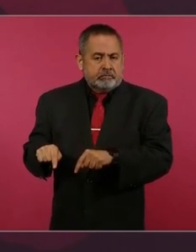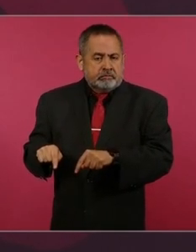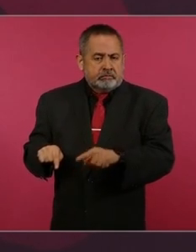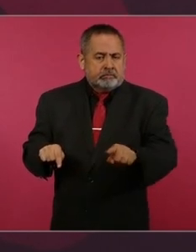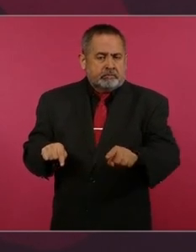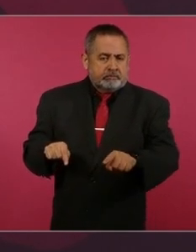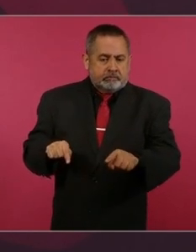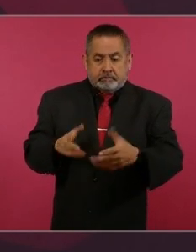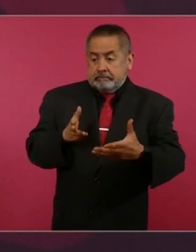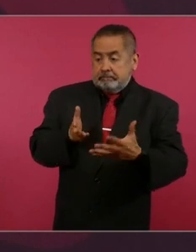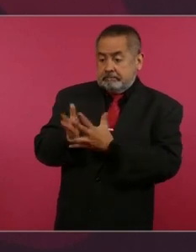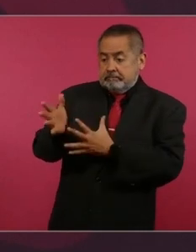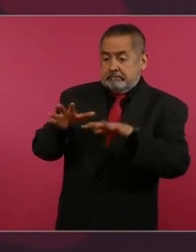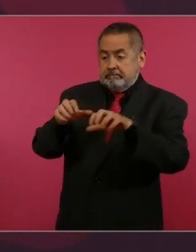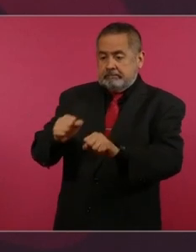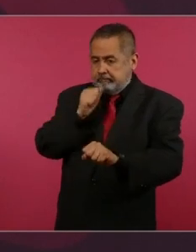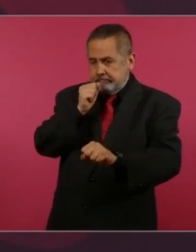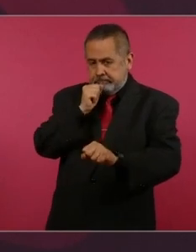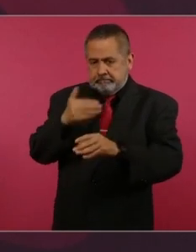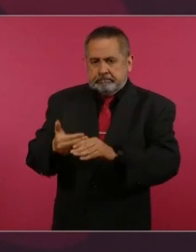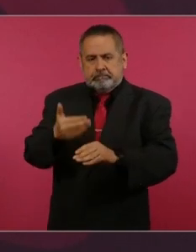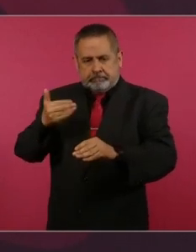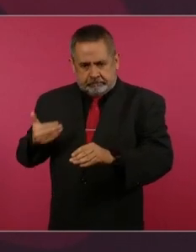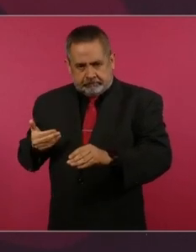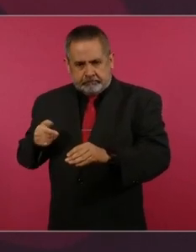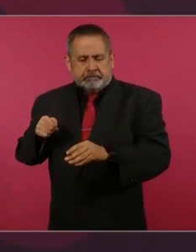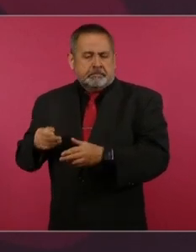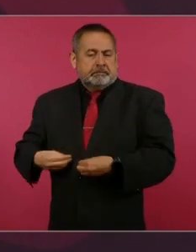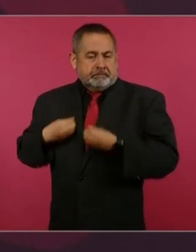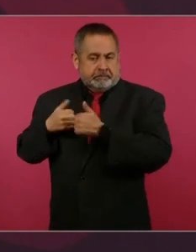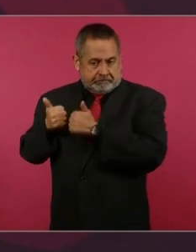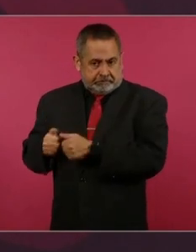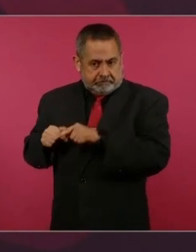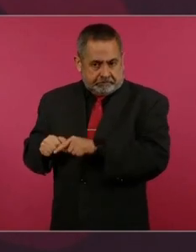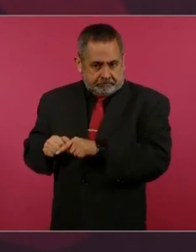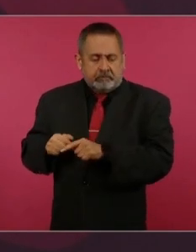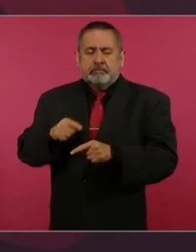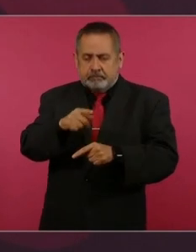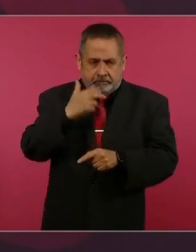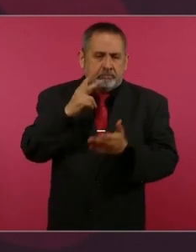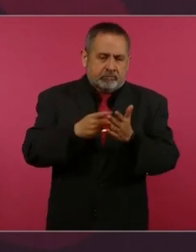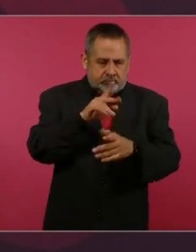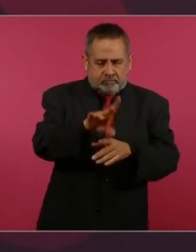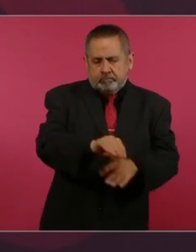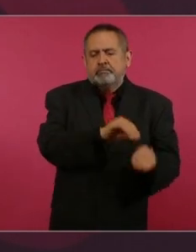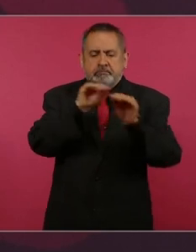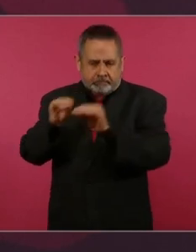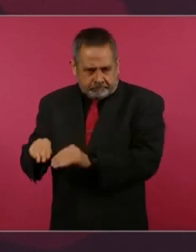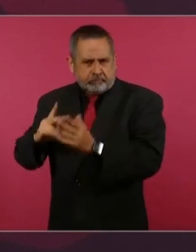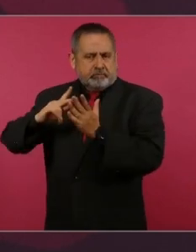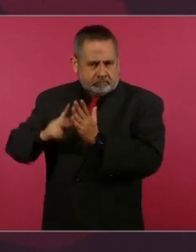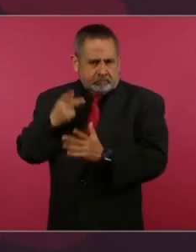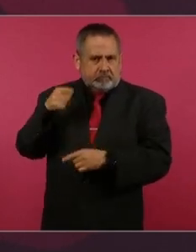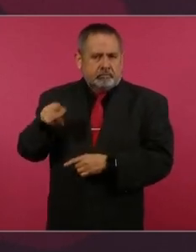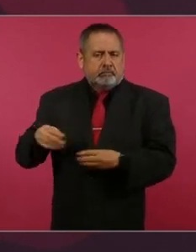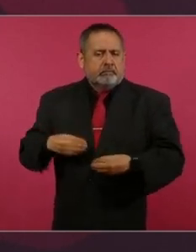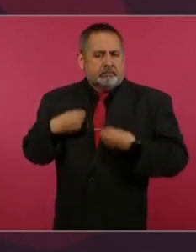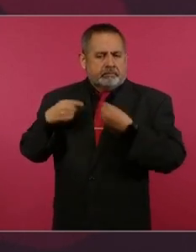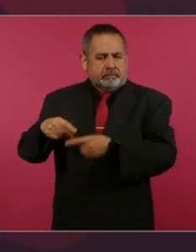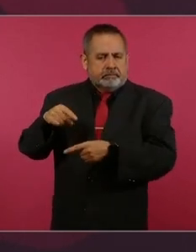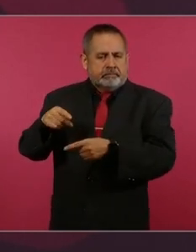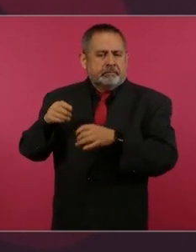anterior a la toma de nuestra embajada. Es decir, que se